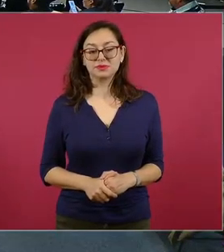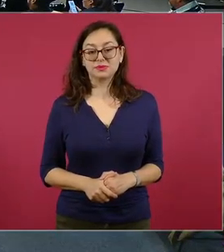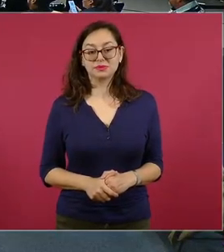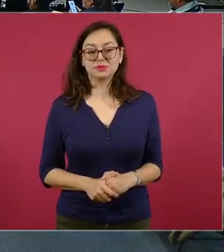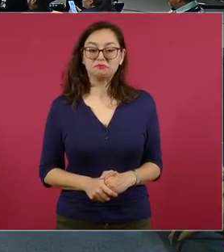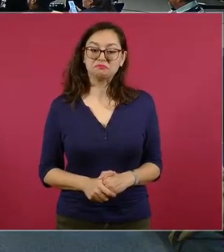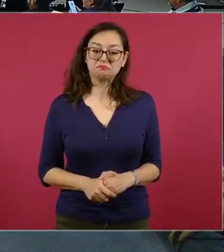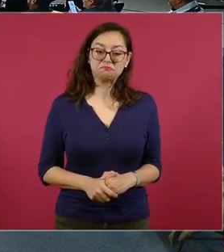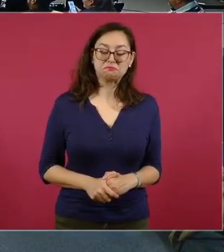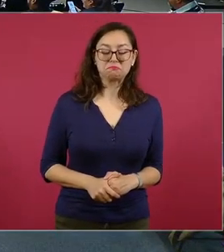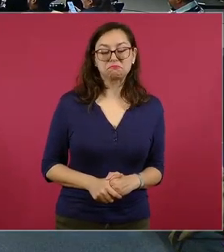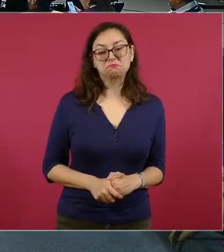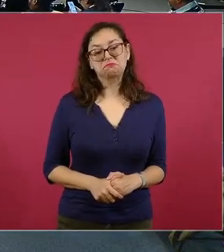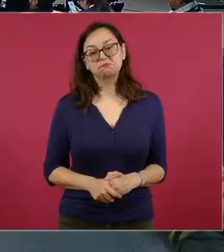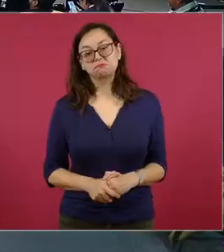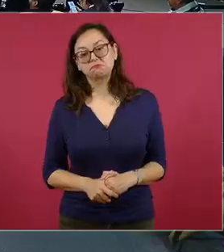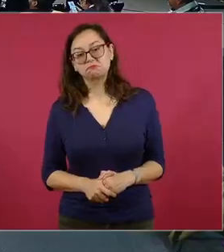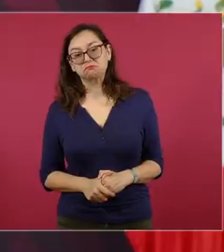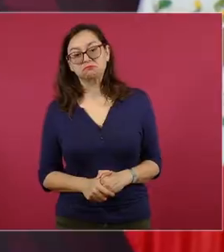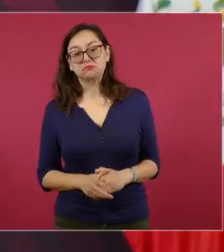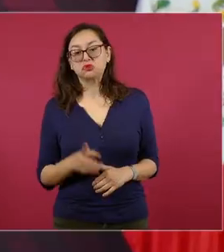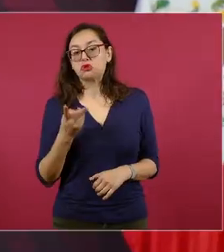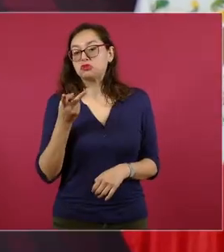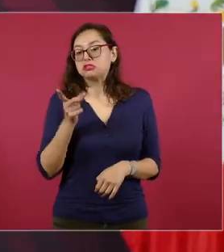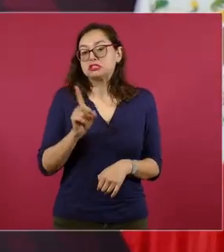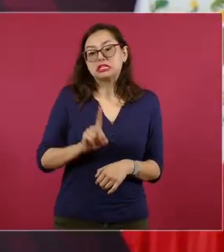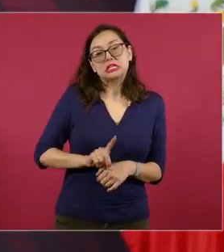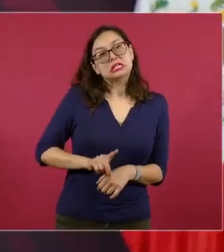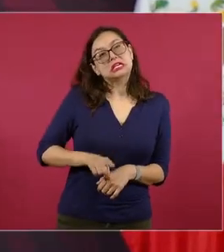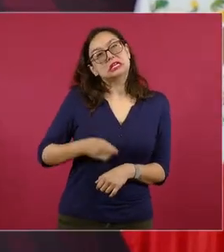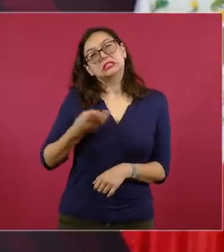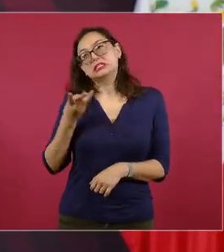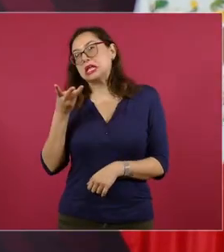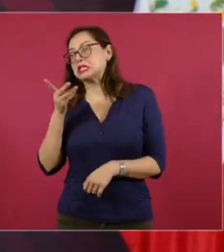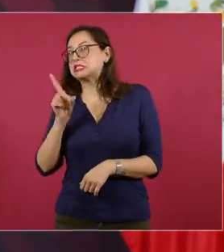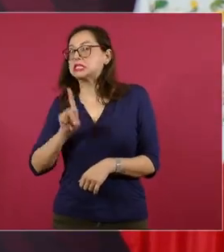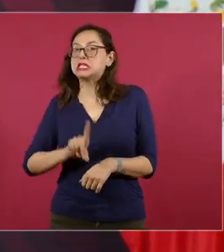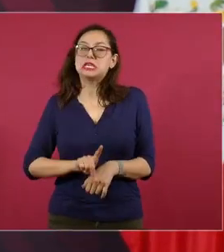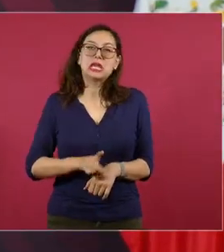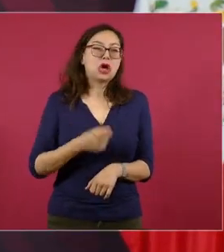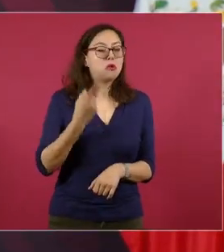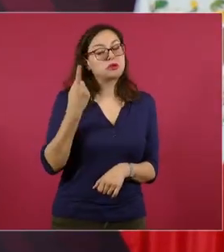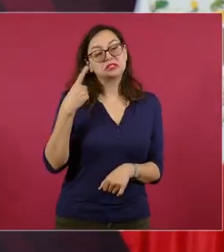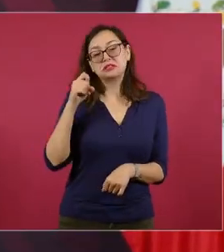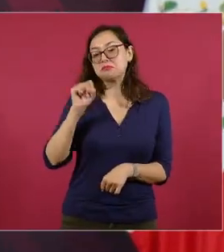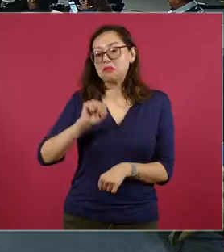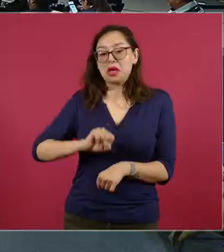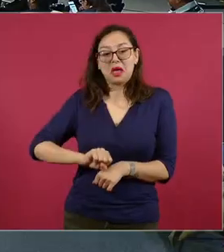Pues dos días después, tres días después, una semana después.